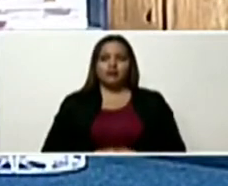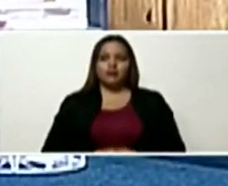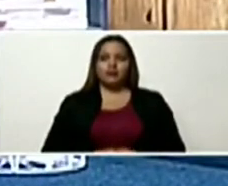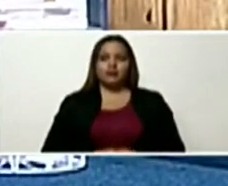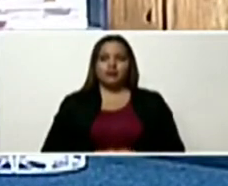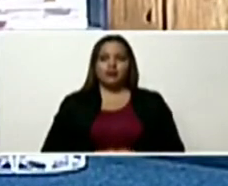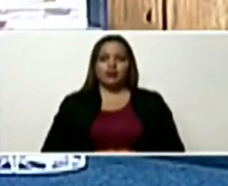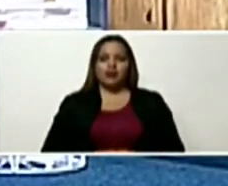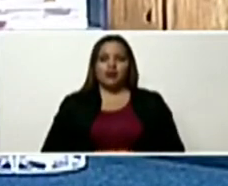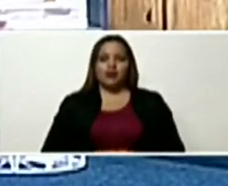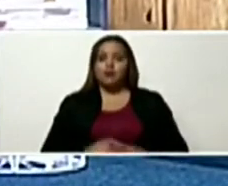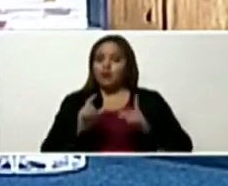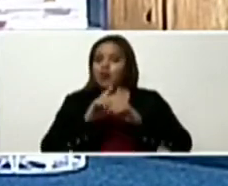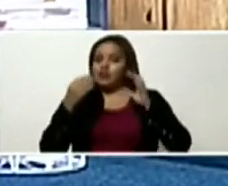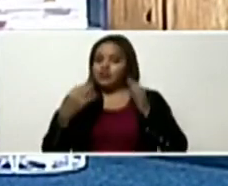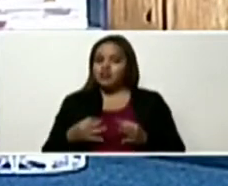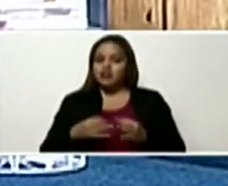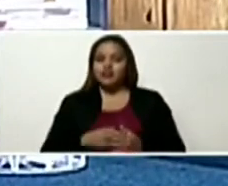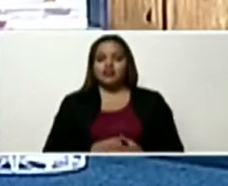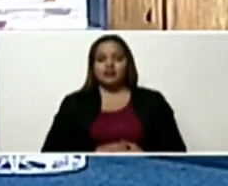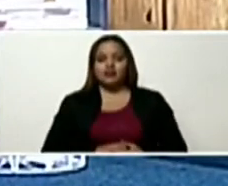palabra cierta, ¿escucharon?